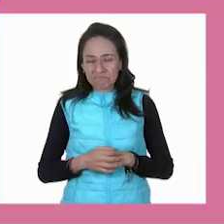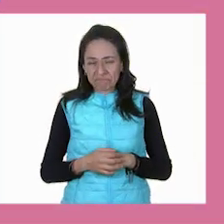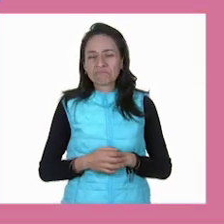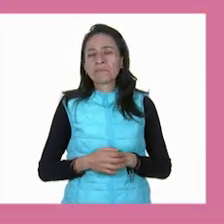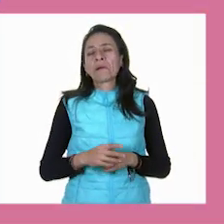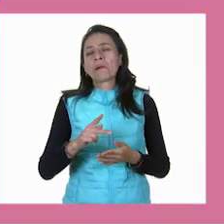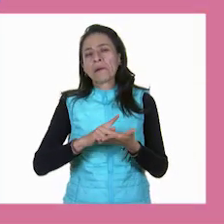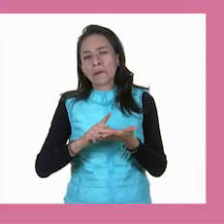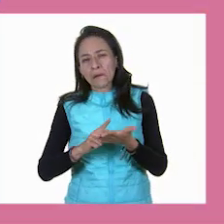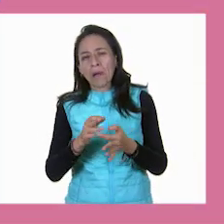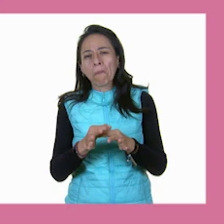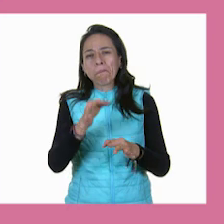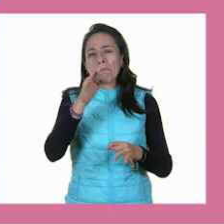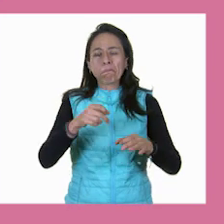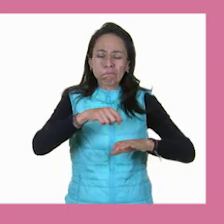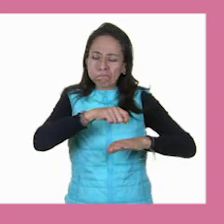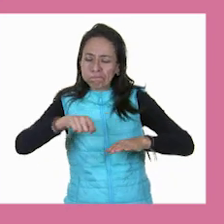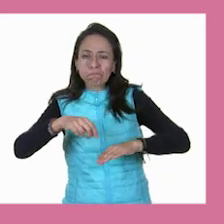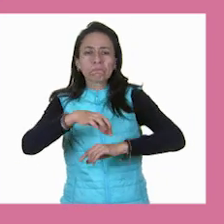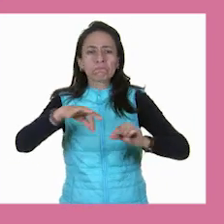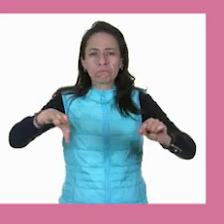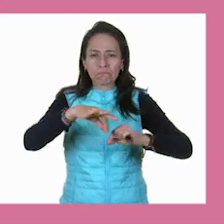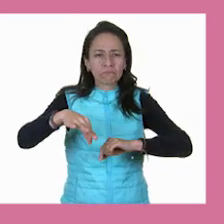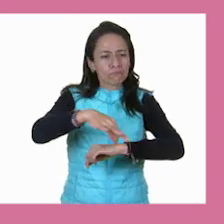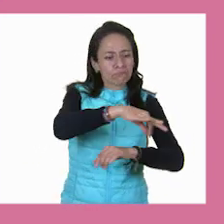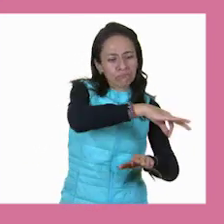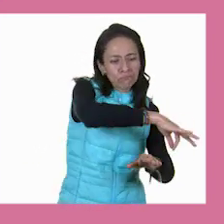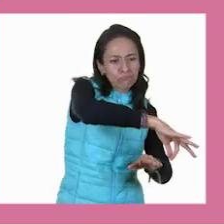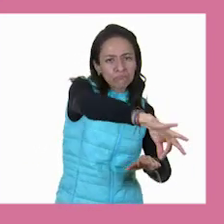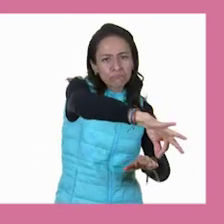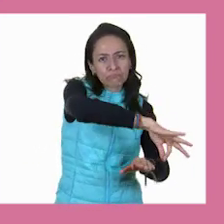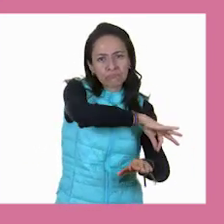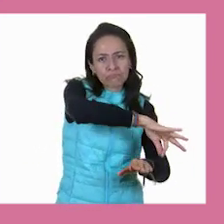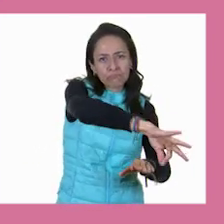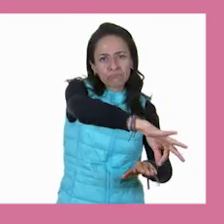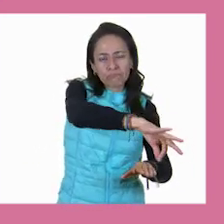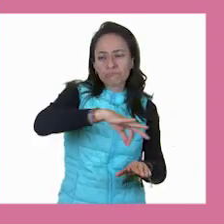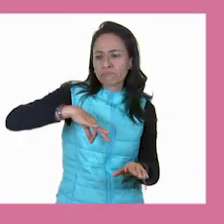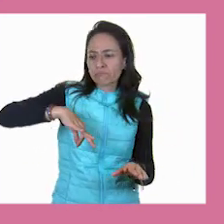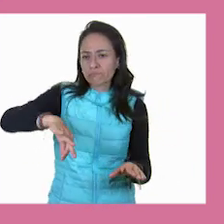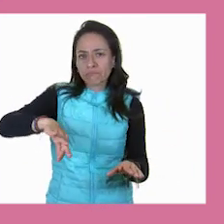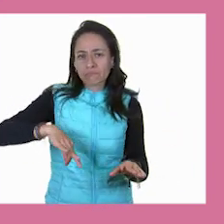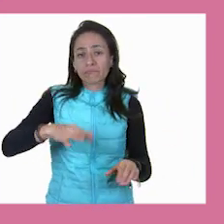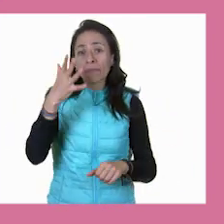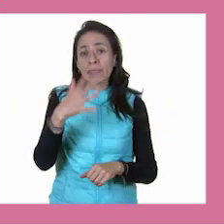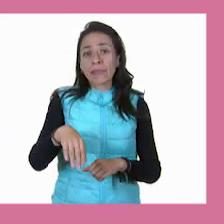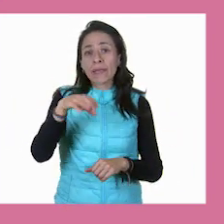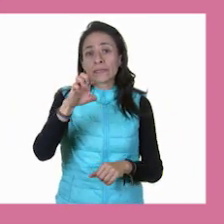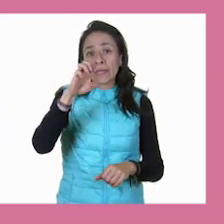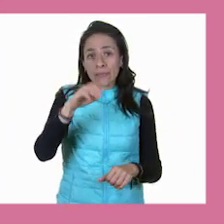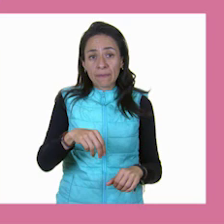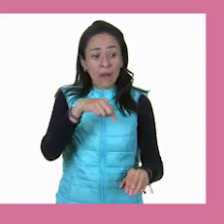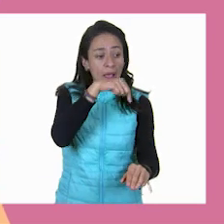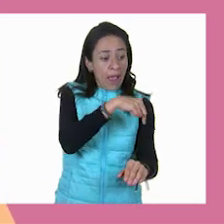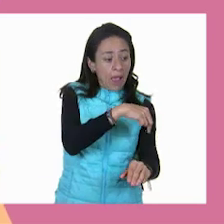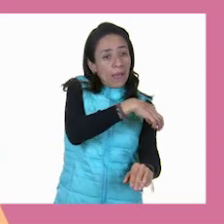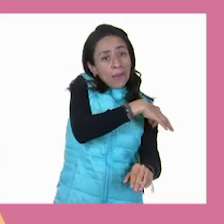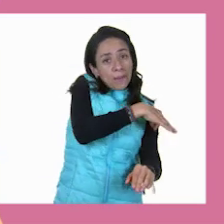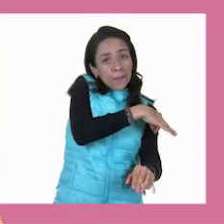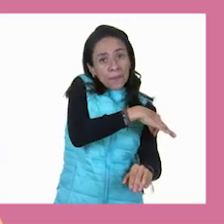plumón o la pluma y con ayuda de la regla 10 centímetros de largo, partiendo de abajo hacia